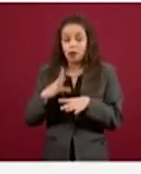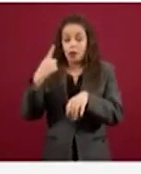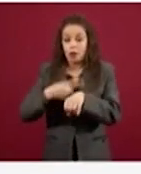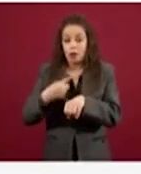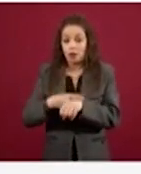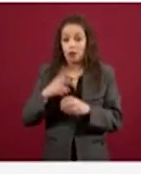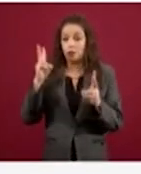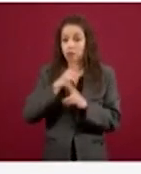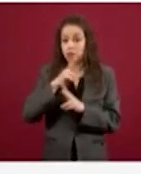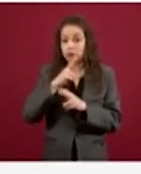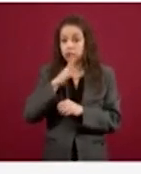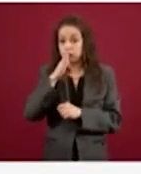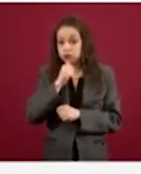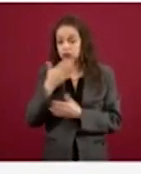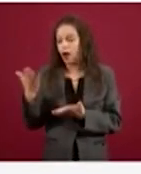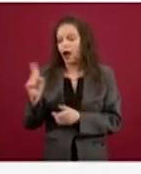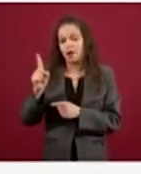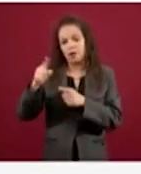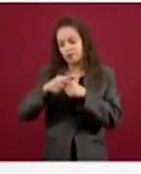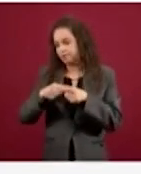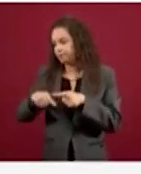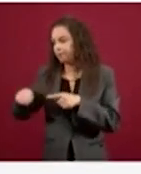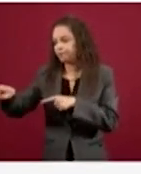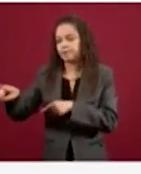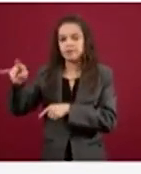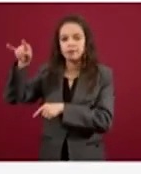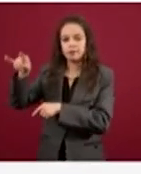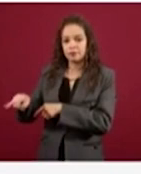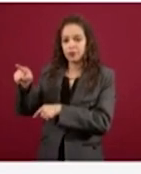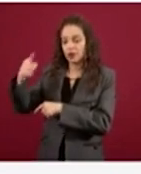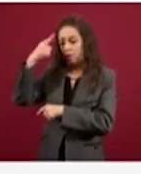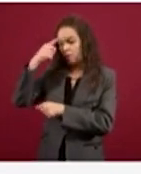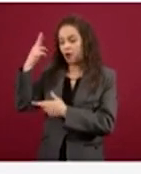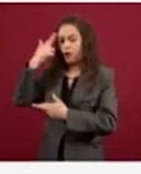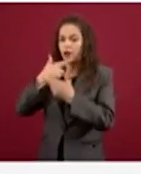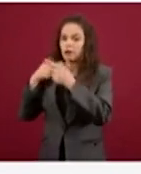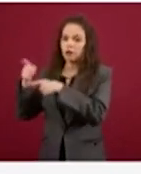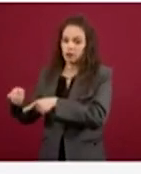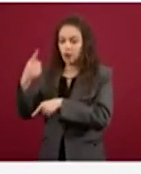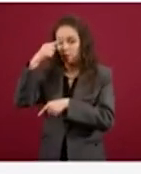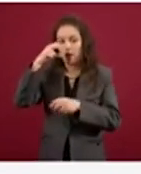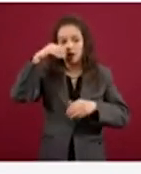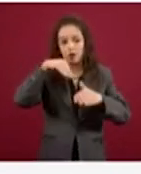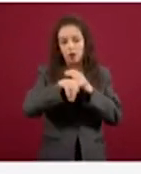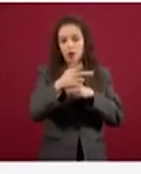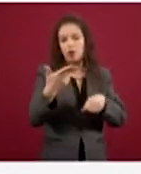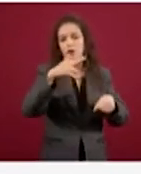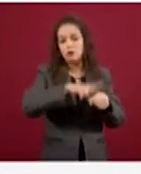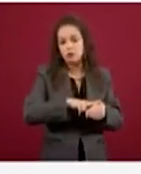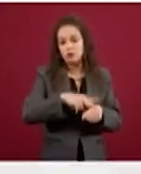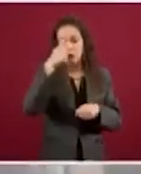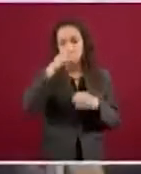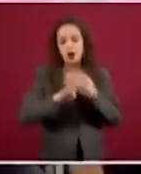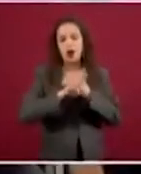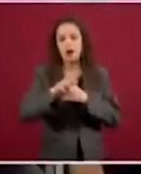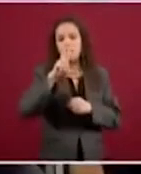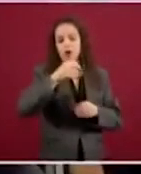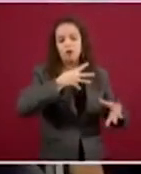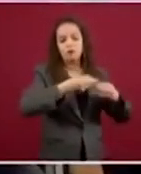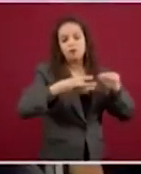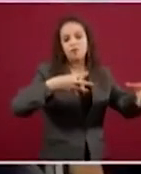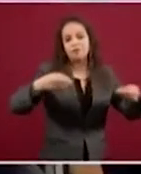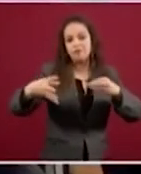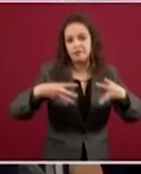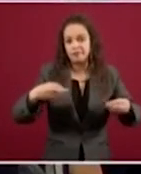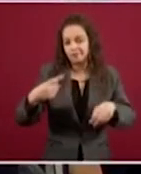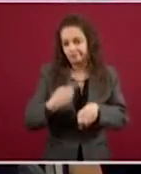hasta el test de modo que no toca el resto del hospital para que las personas que estén allí no se contaminen y de